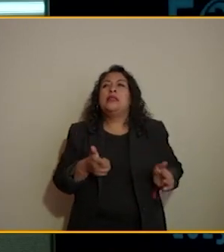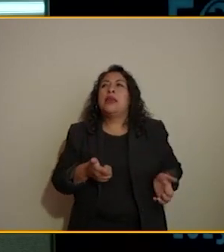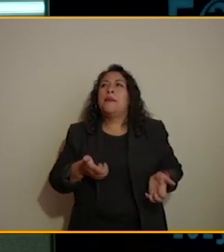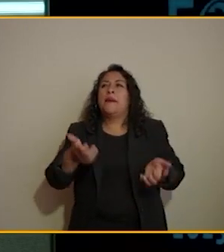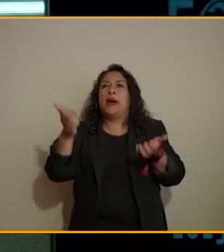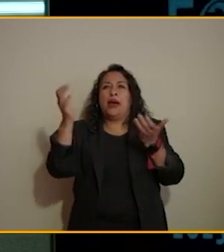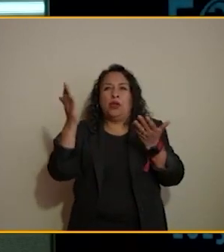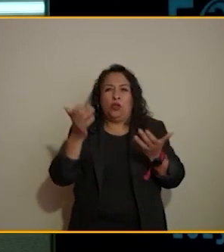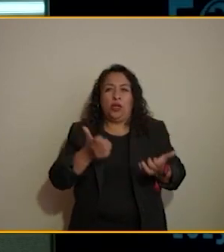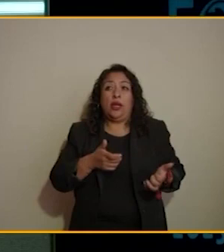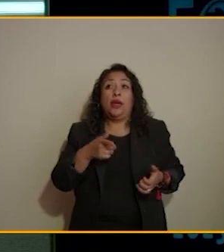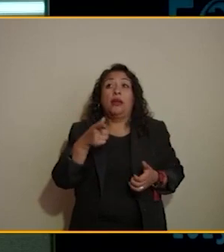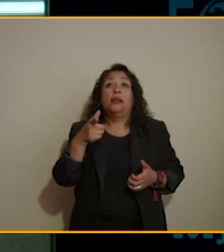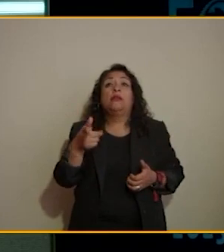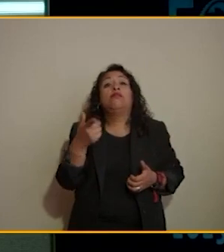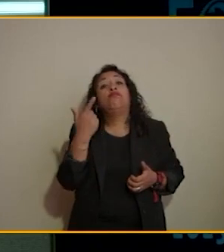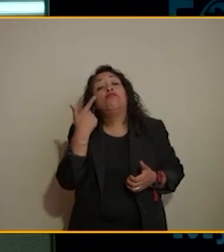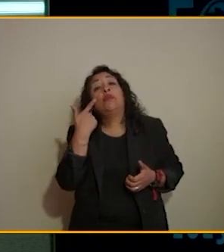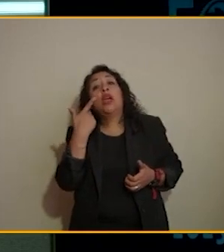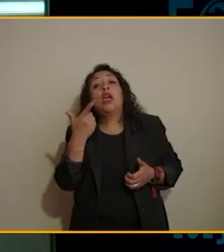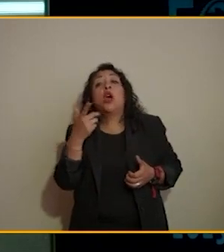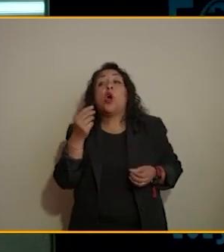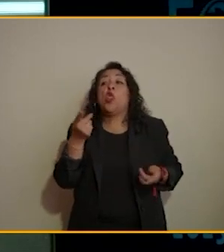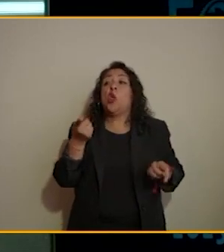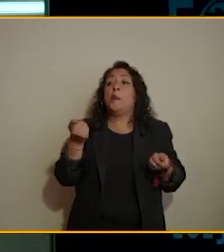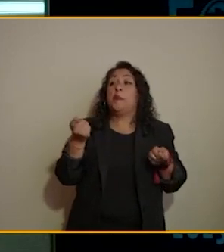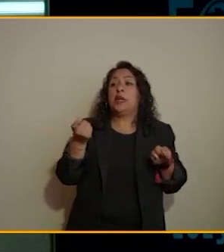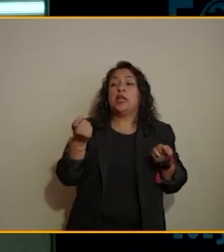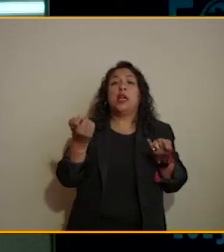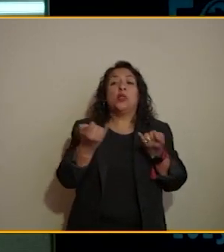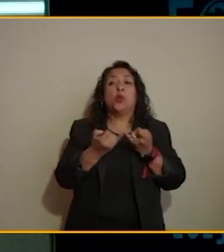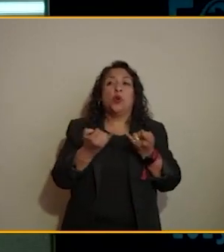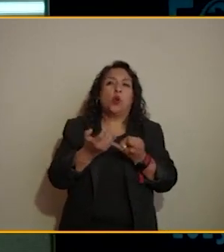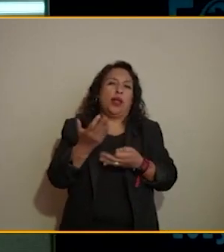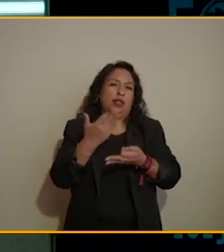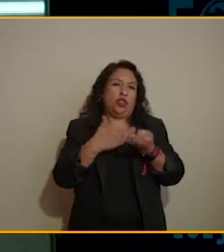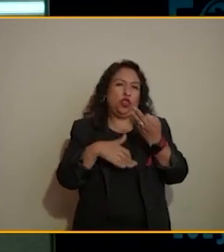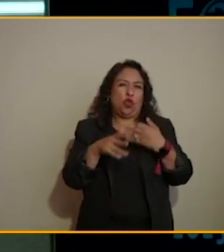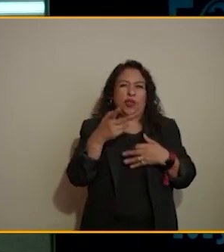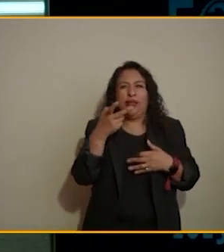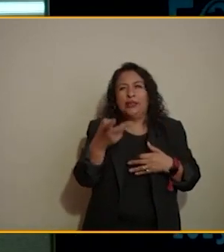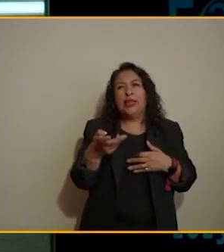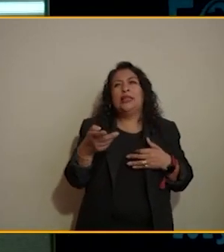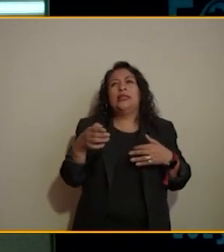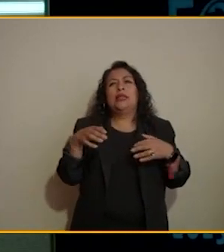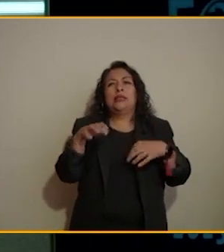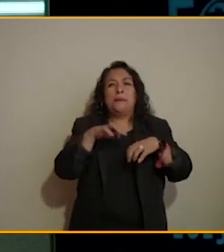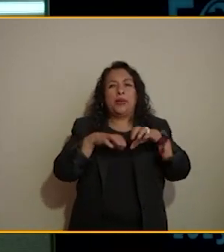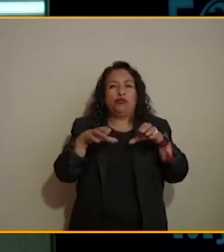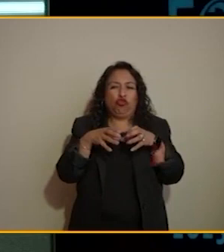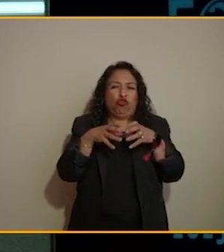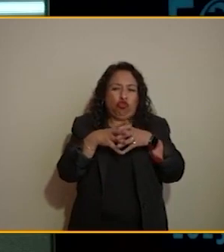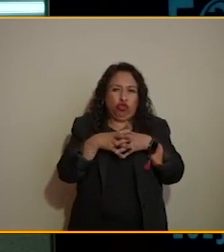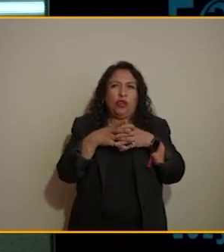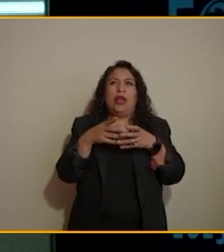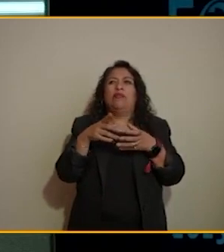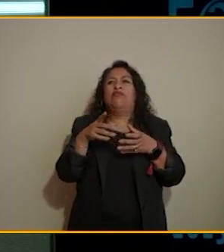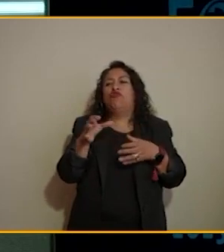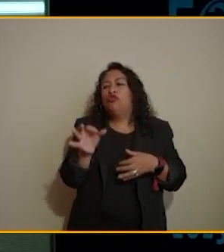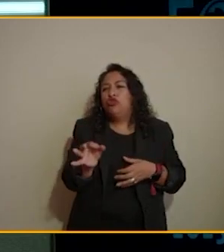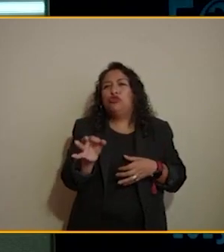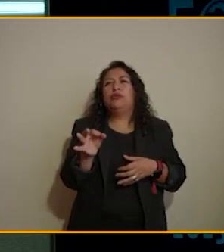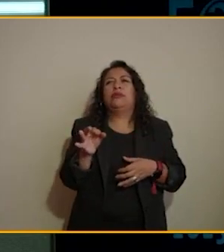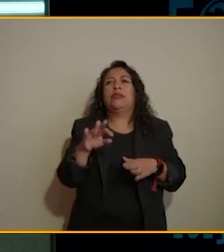exportación, supeditando o dominando también a todas aquellas micro y pequeñas empresas que se encuentran debajo de